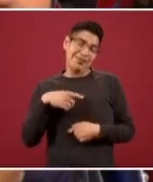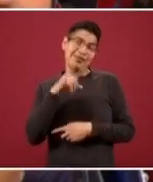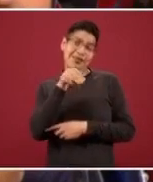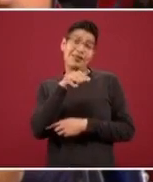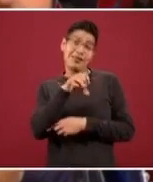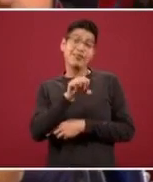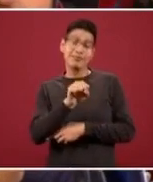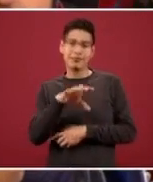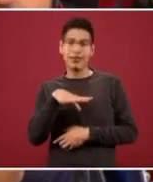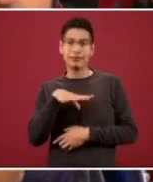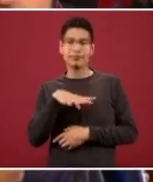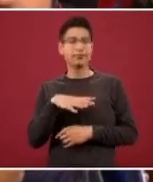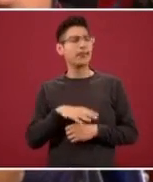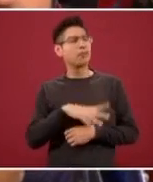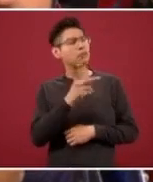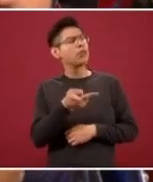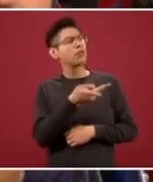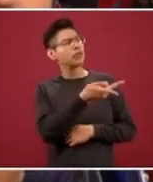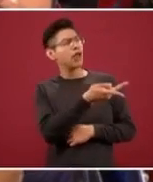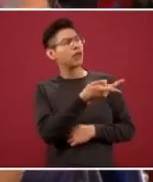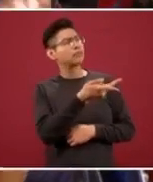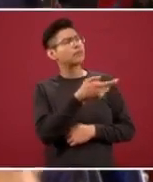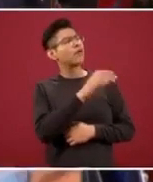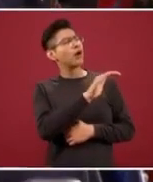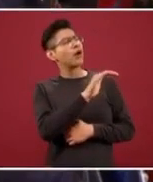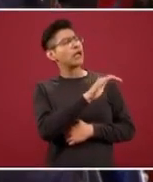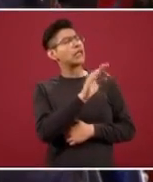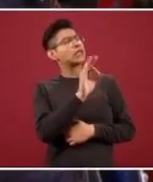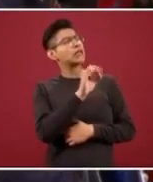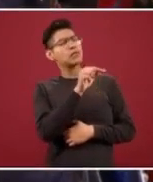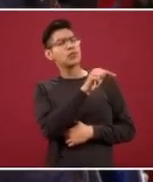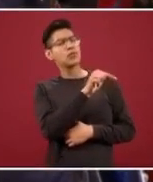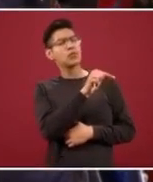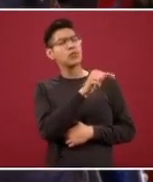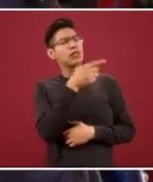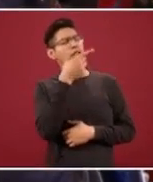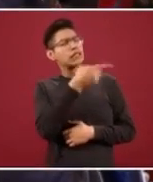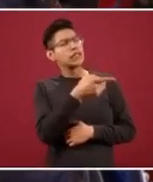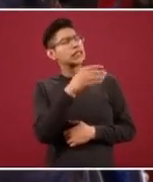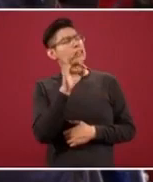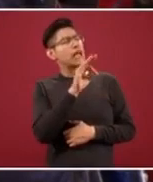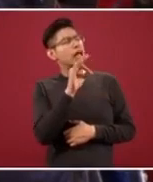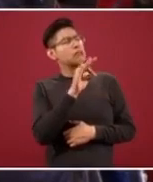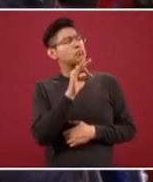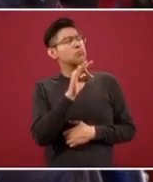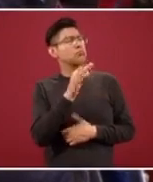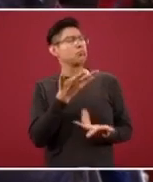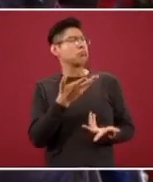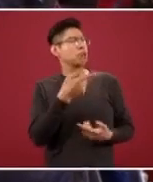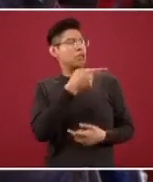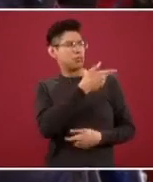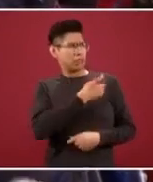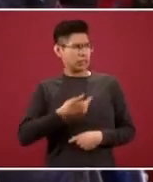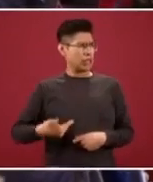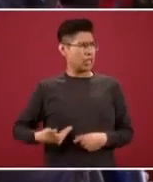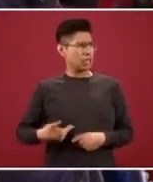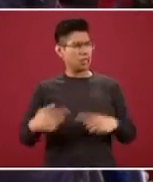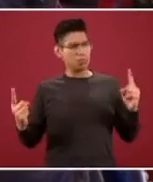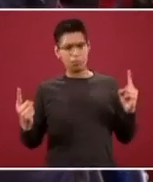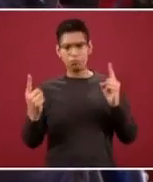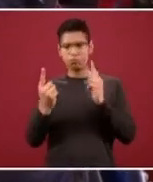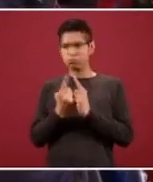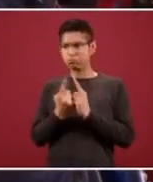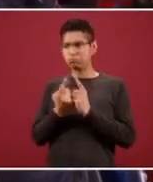que da el presidente y sobre lo que ustedes están recomendando, que no pudiera ser incongruente para la gente que está recibiendo un